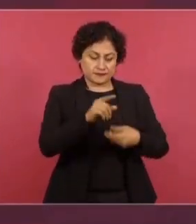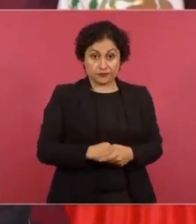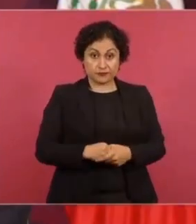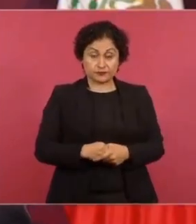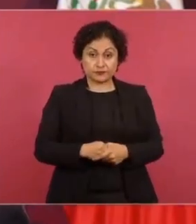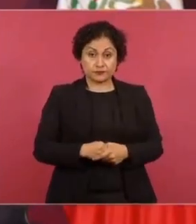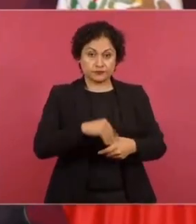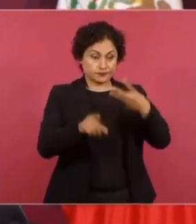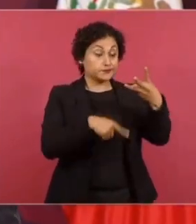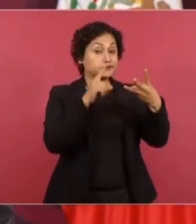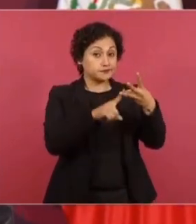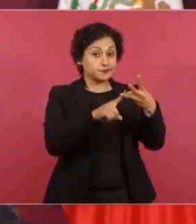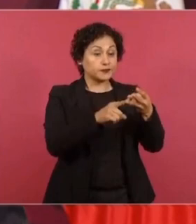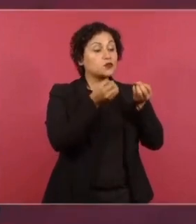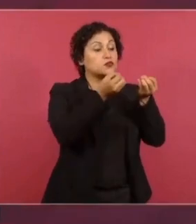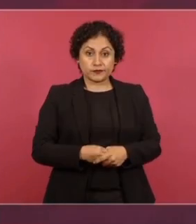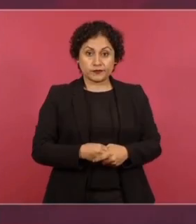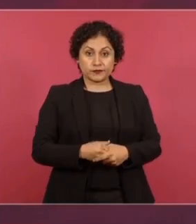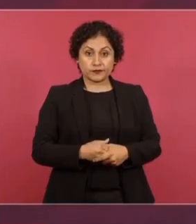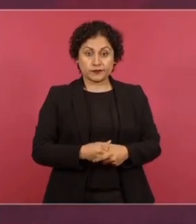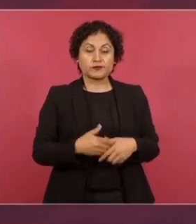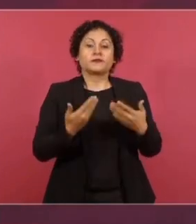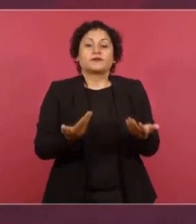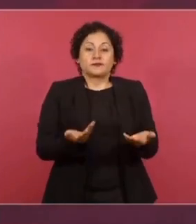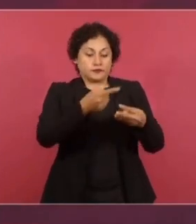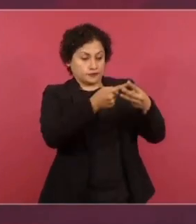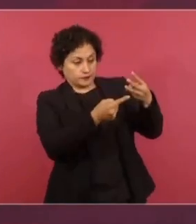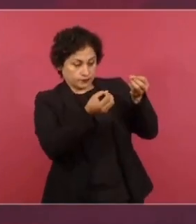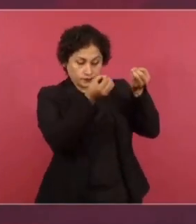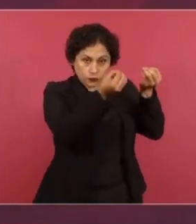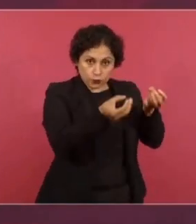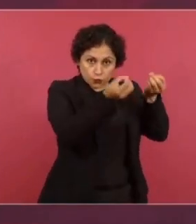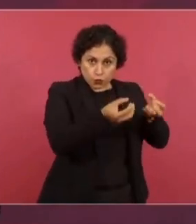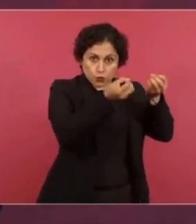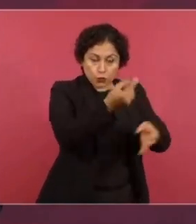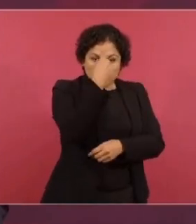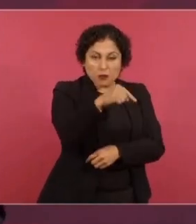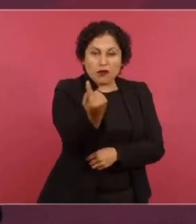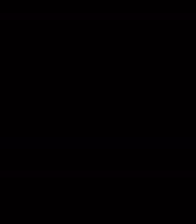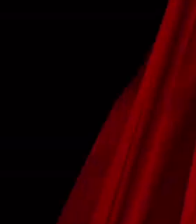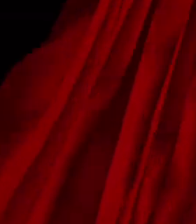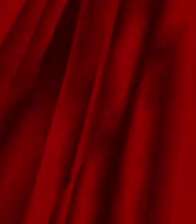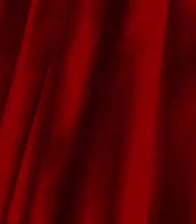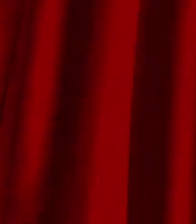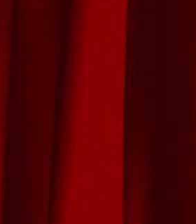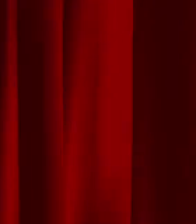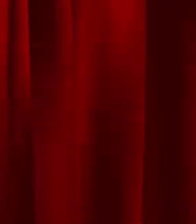trabajo y lo tercero, amor. ¿Para qué? No consuman fentanilo.